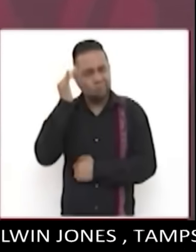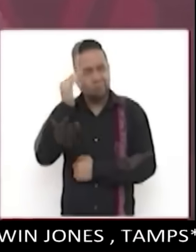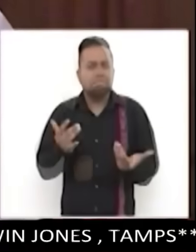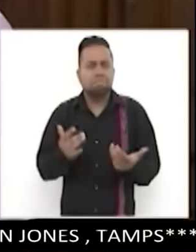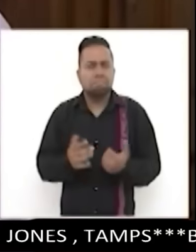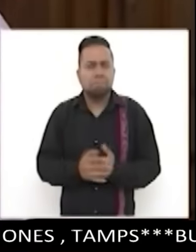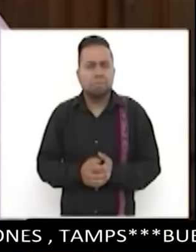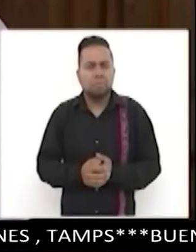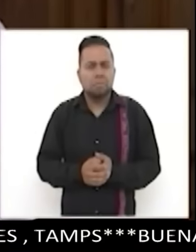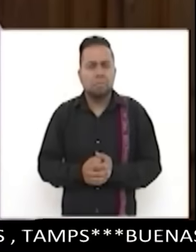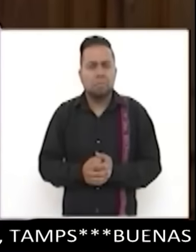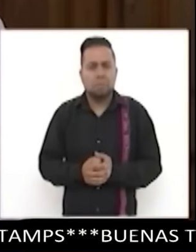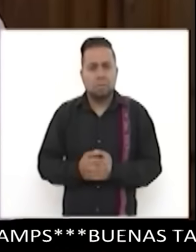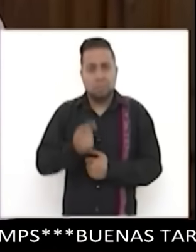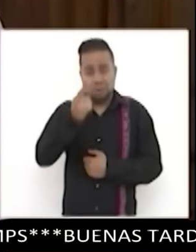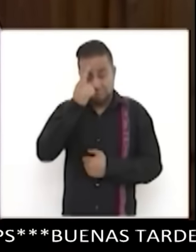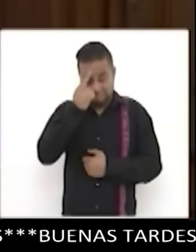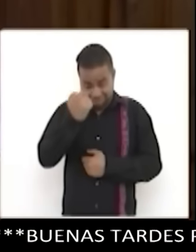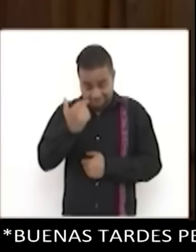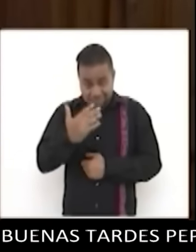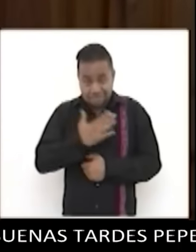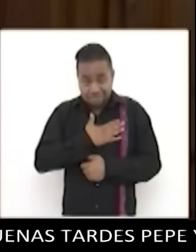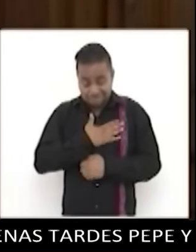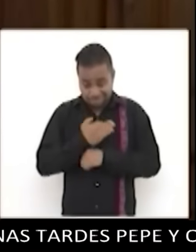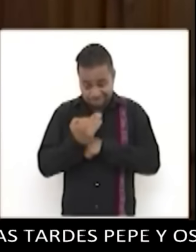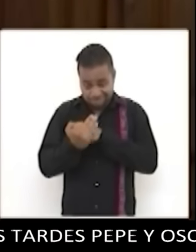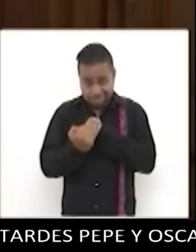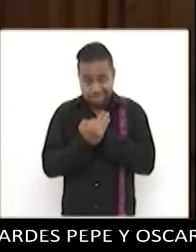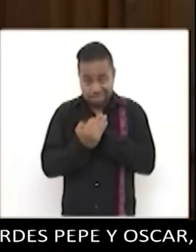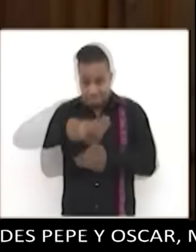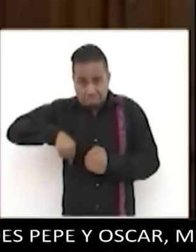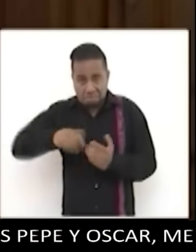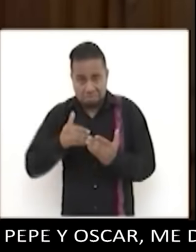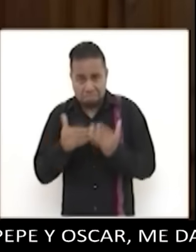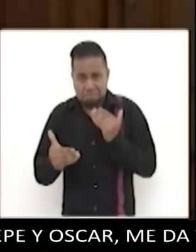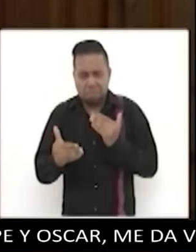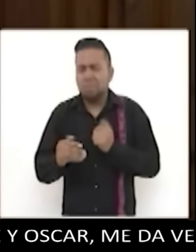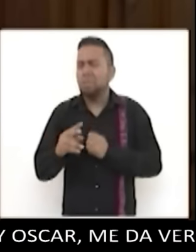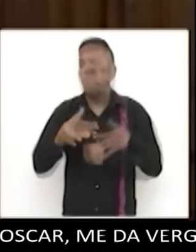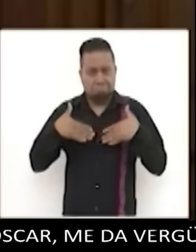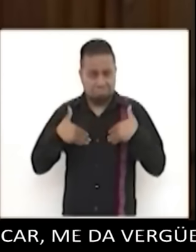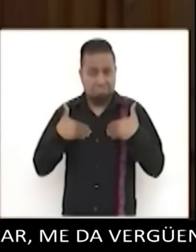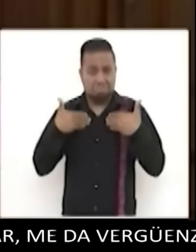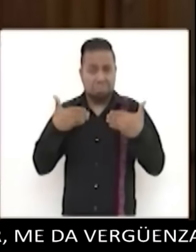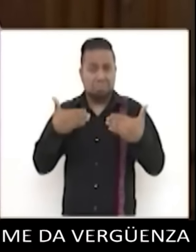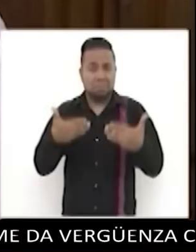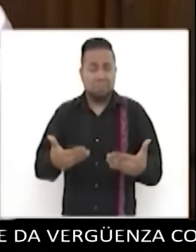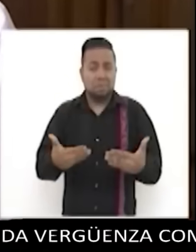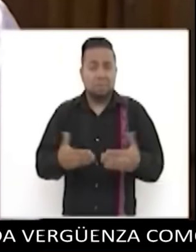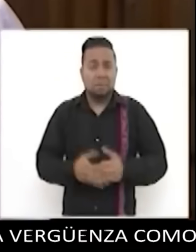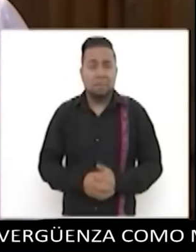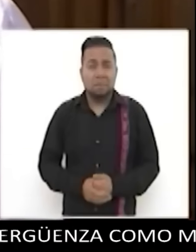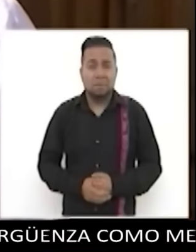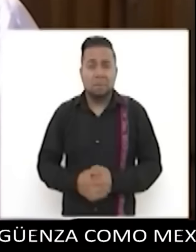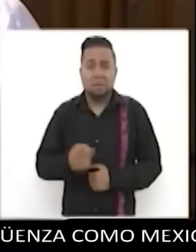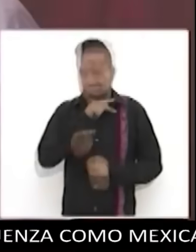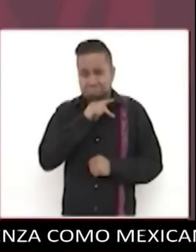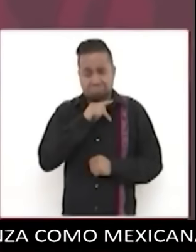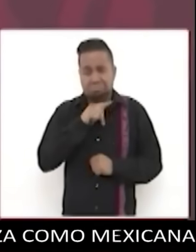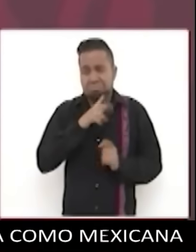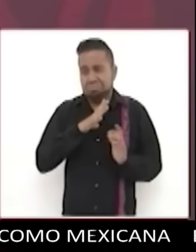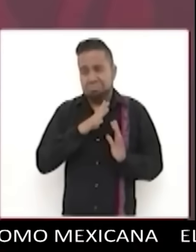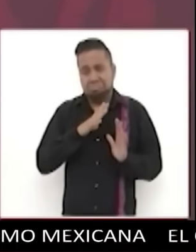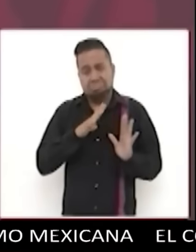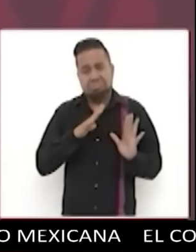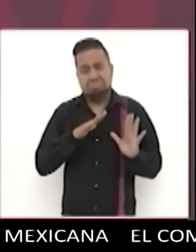para nuestra generación, o ya no es solo para nuestra generación, ya nosotros ya vamos de salida, ya